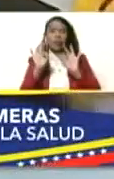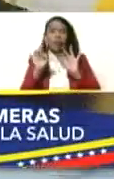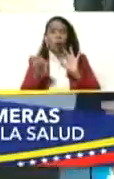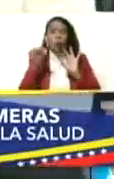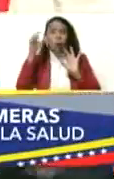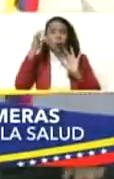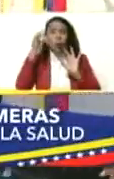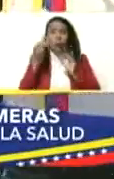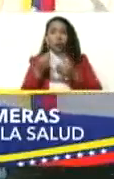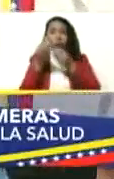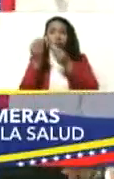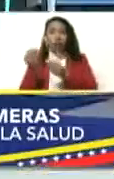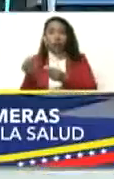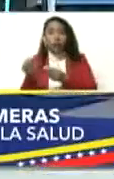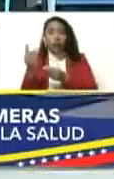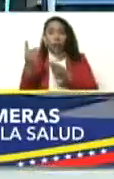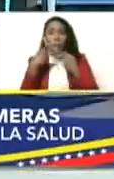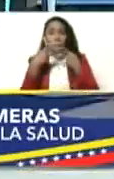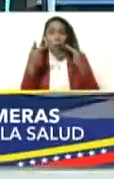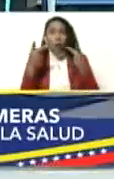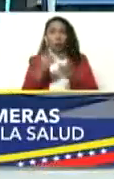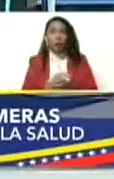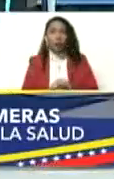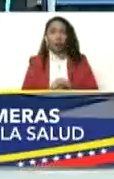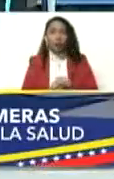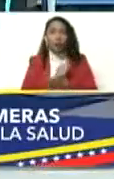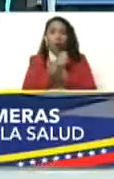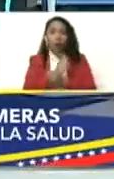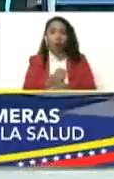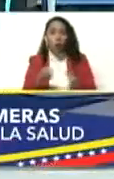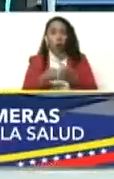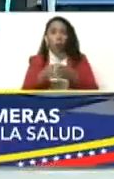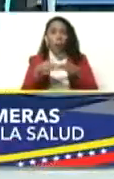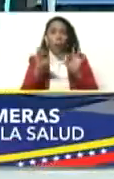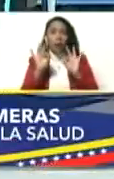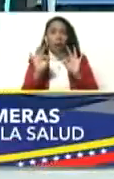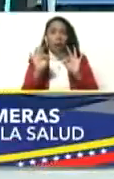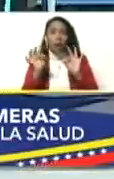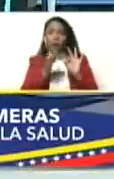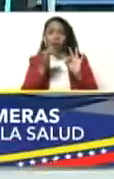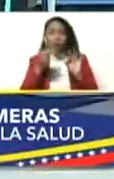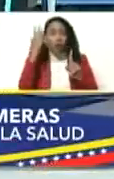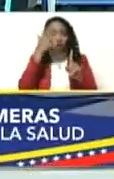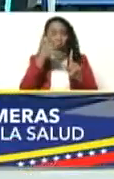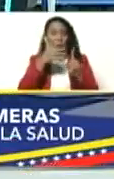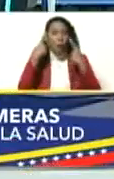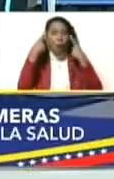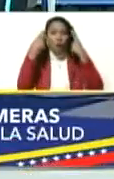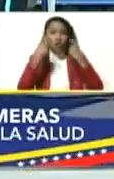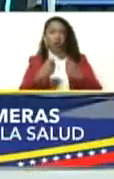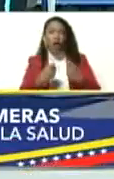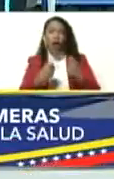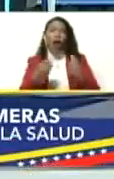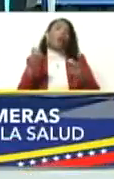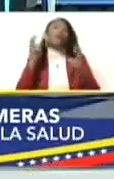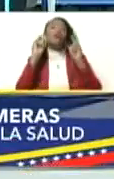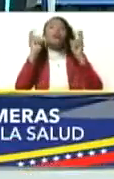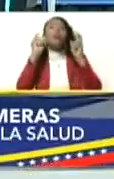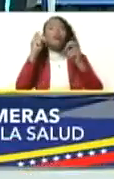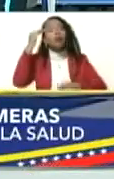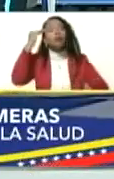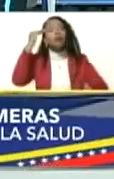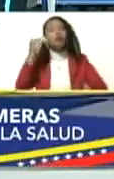integran al Sistema Público Nacional. Graduación del curso especial y extraordinario de formación de profesionales en la categoría de oficial